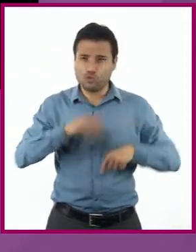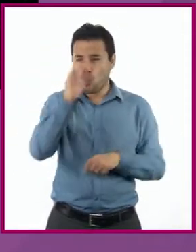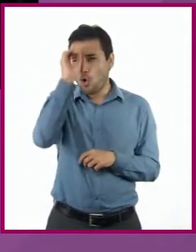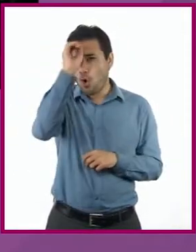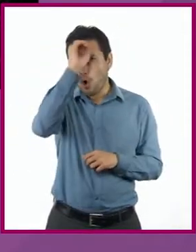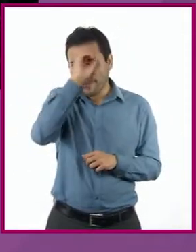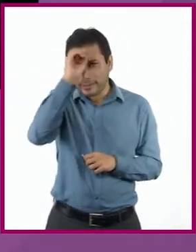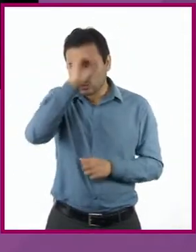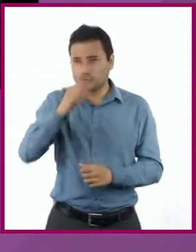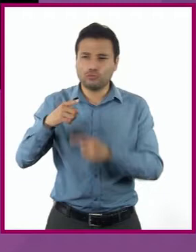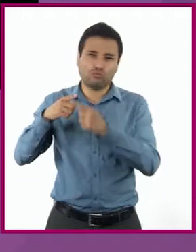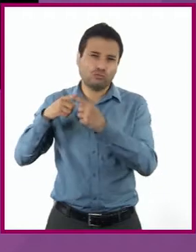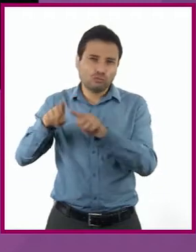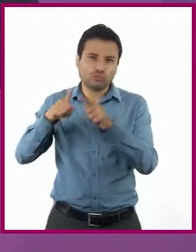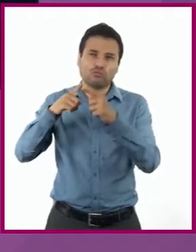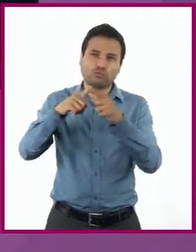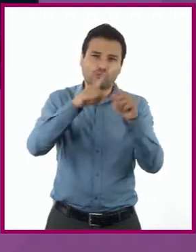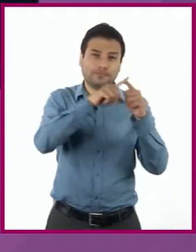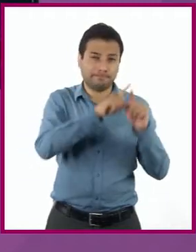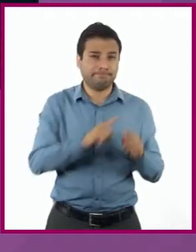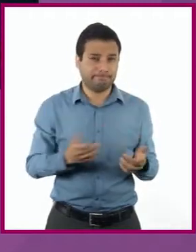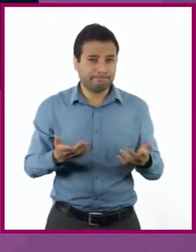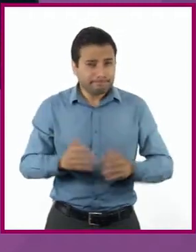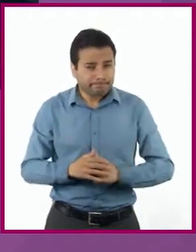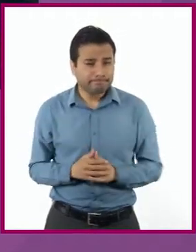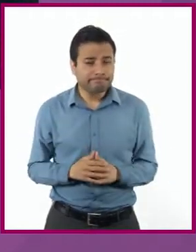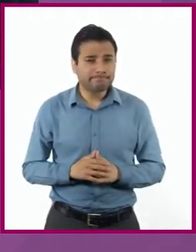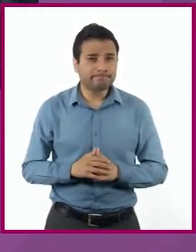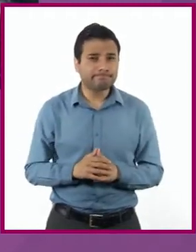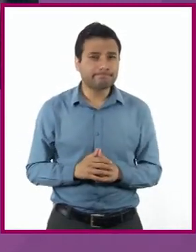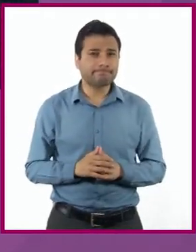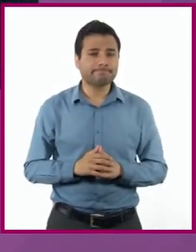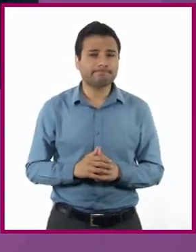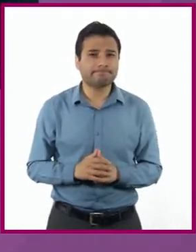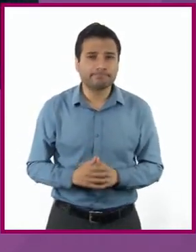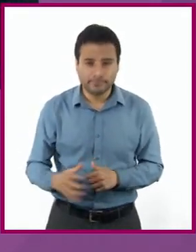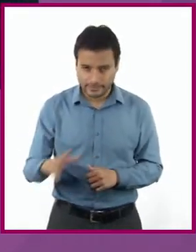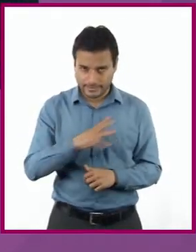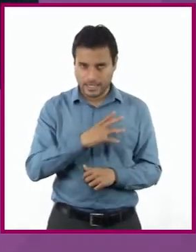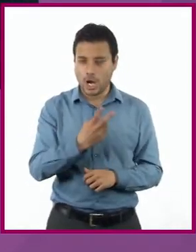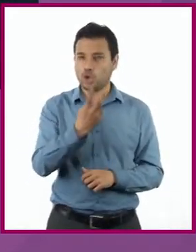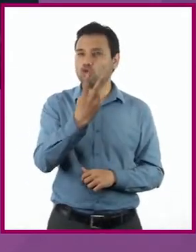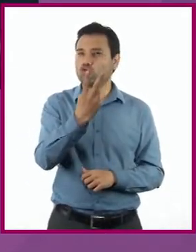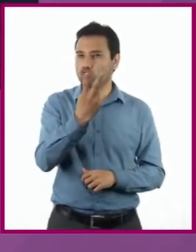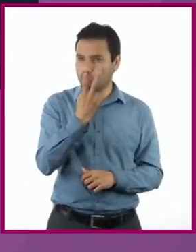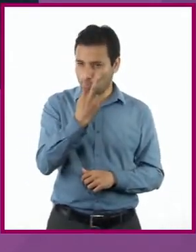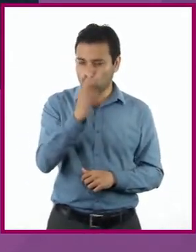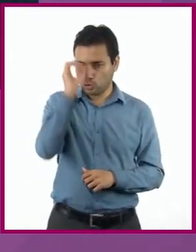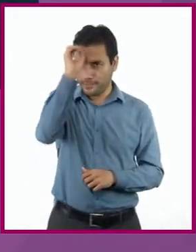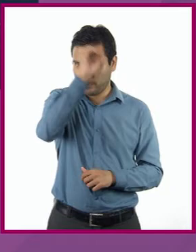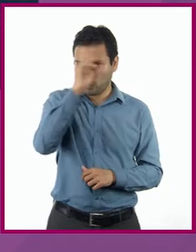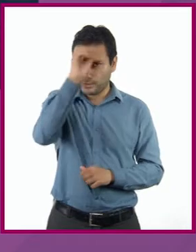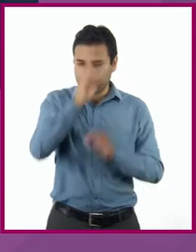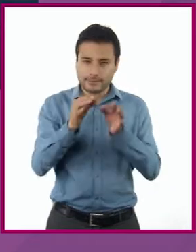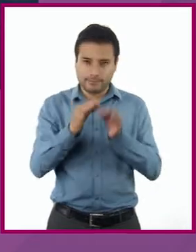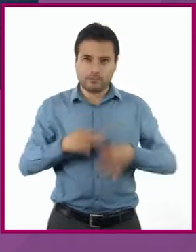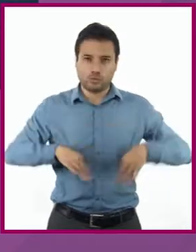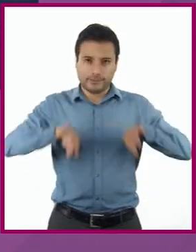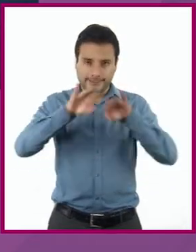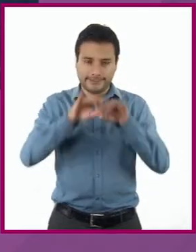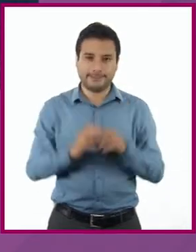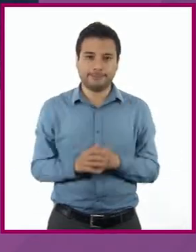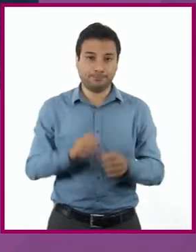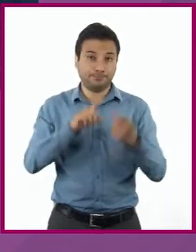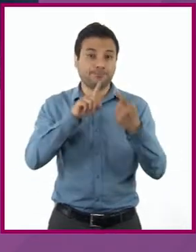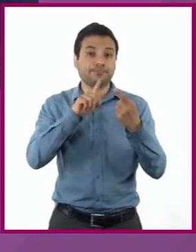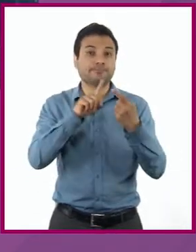decir, ideas acerca del origen del universo. En general hay dos grandes cosmogonías. Por un lado, la que considera que